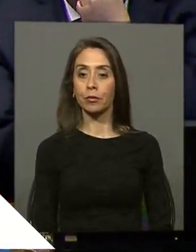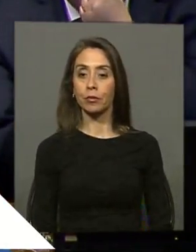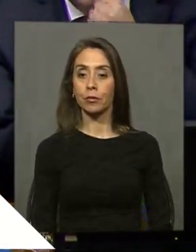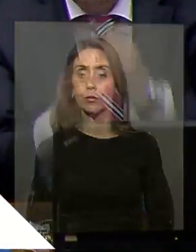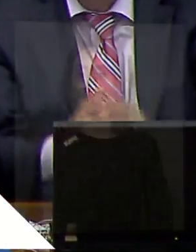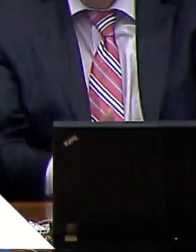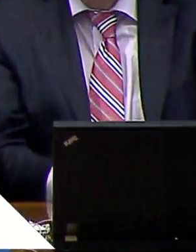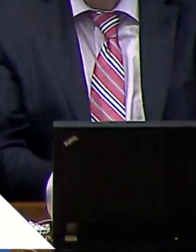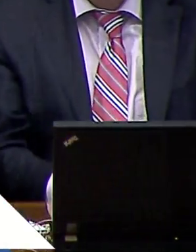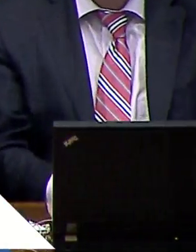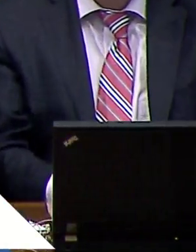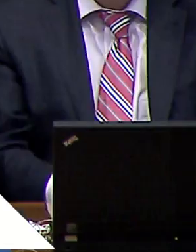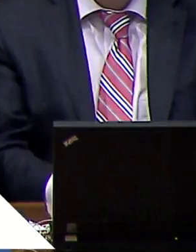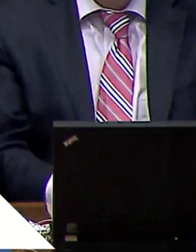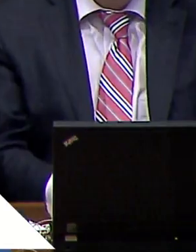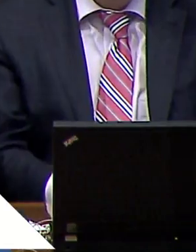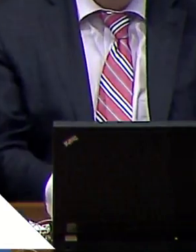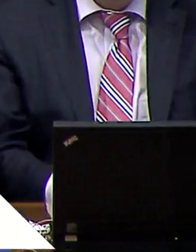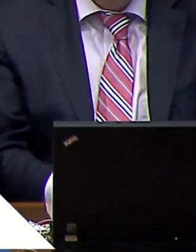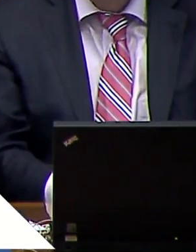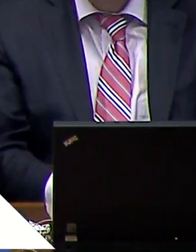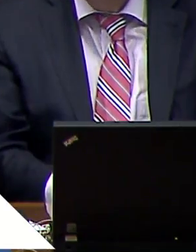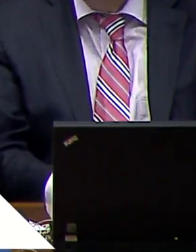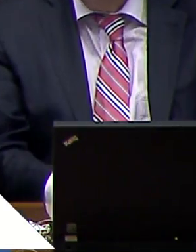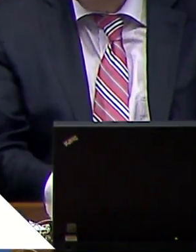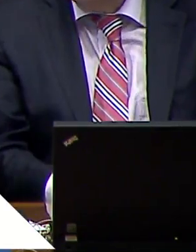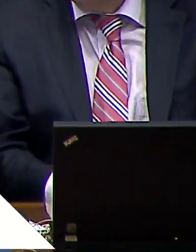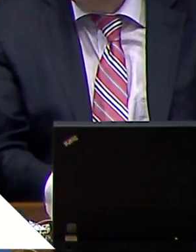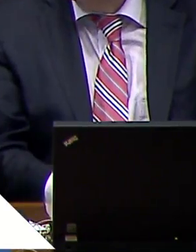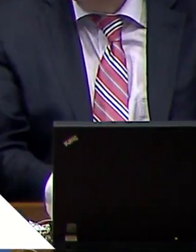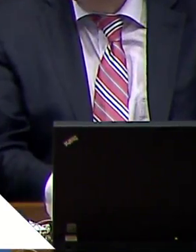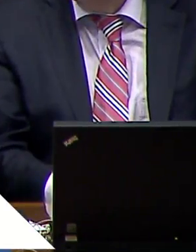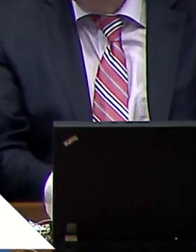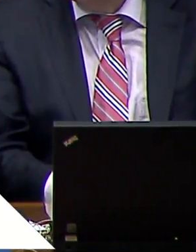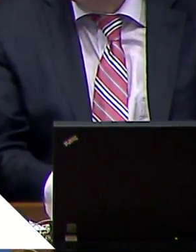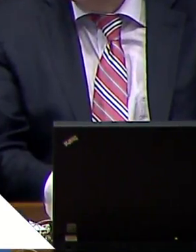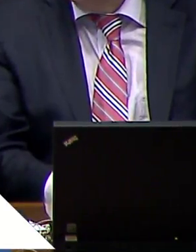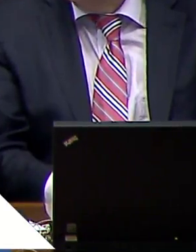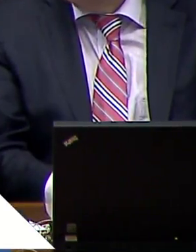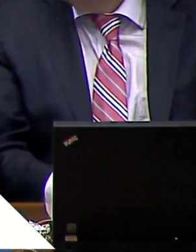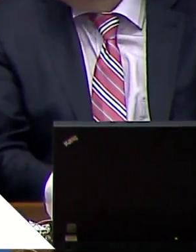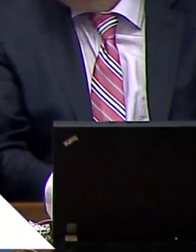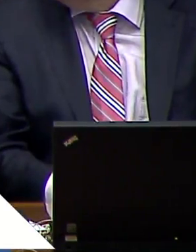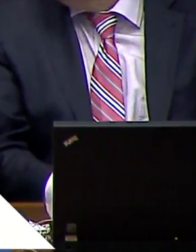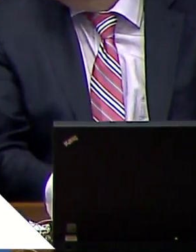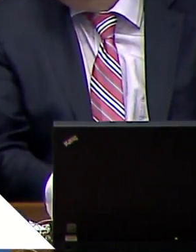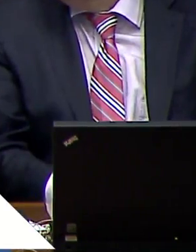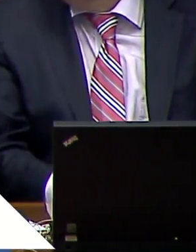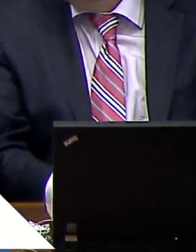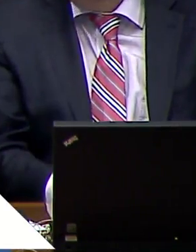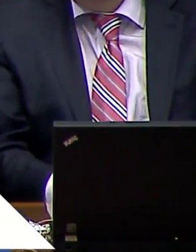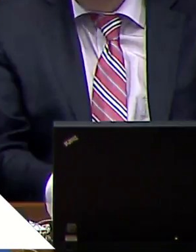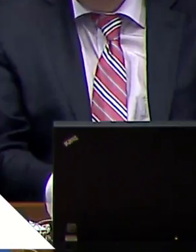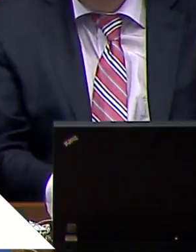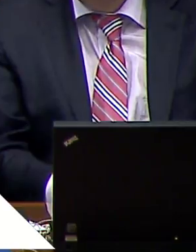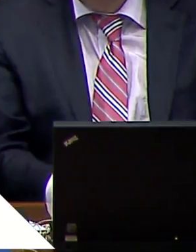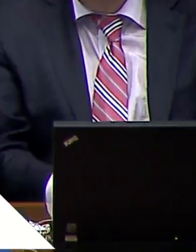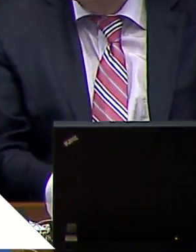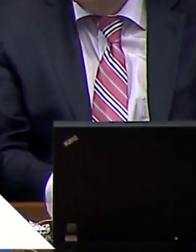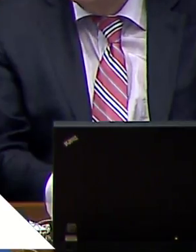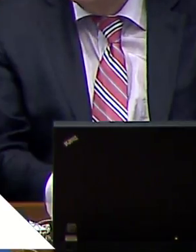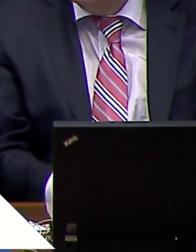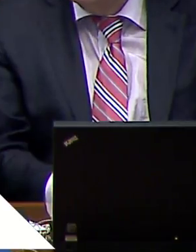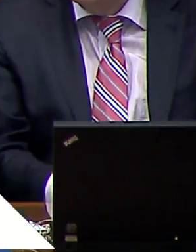señor diputado Ulloa quiero aprovechar de saludar a los clubes de la tercera edad parque central de la comuna de